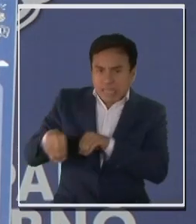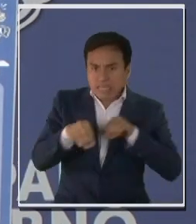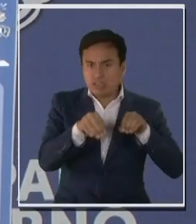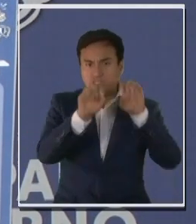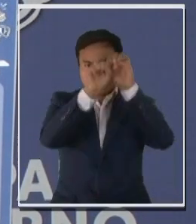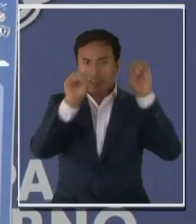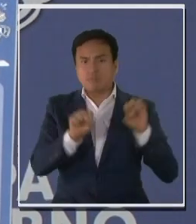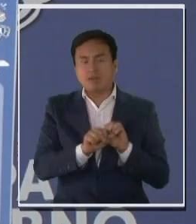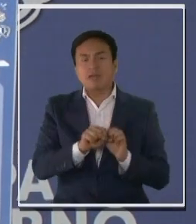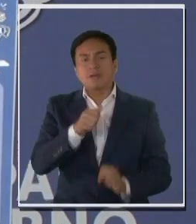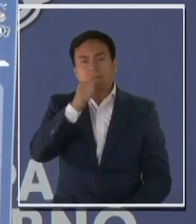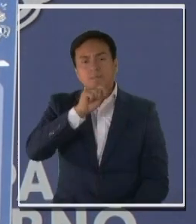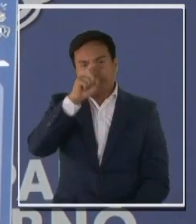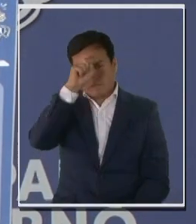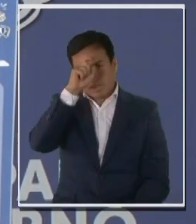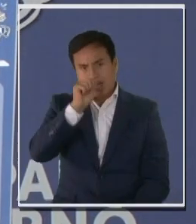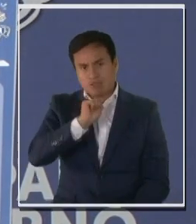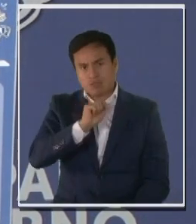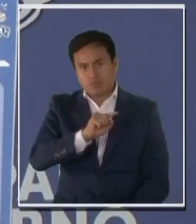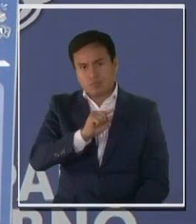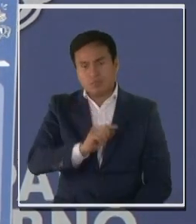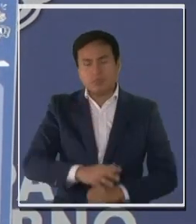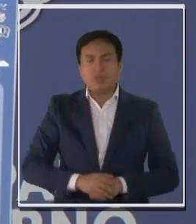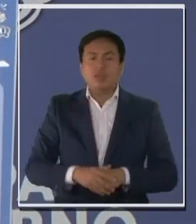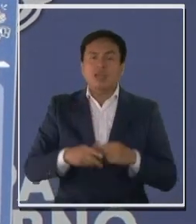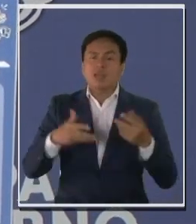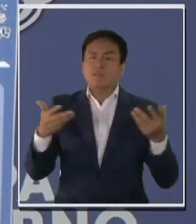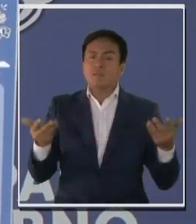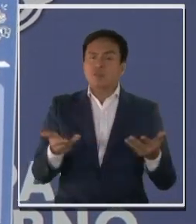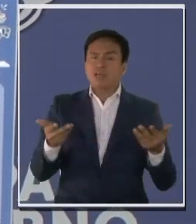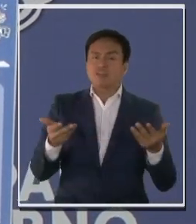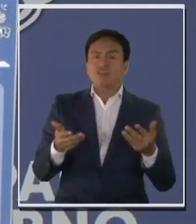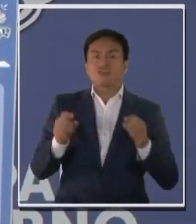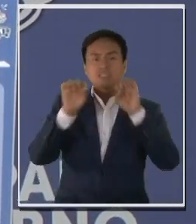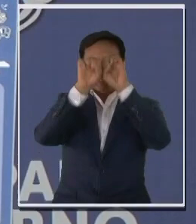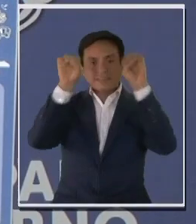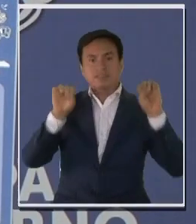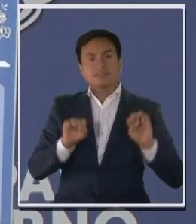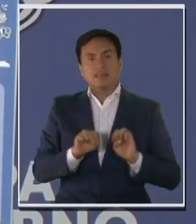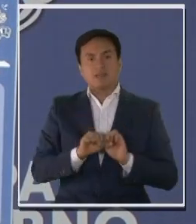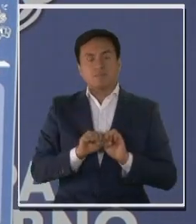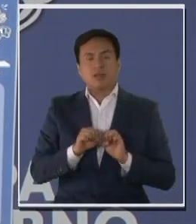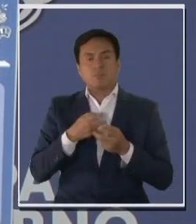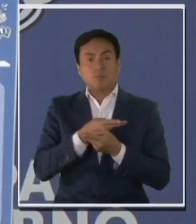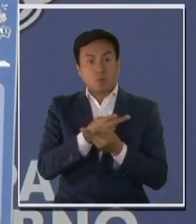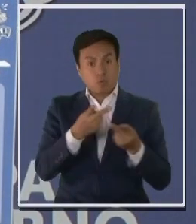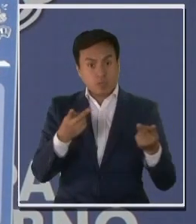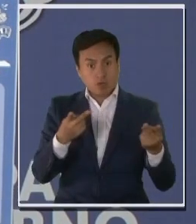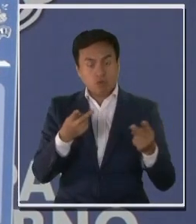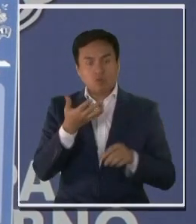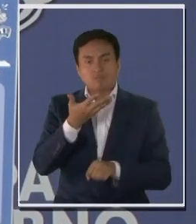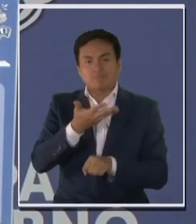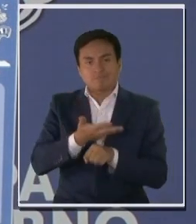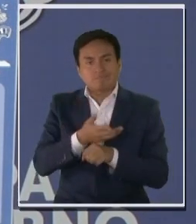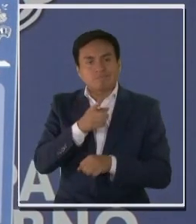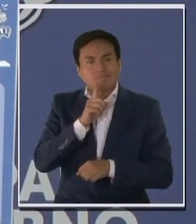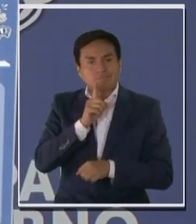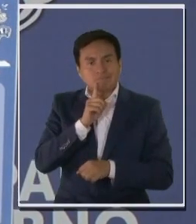al sistema privado por tanto en el sistema público tenemos